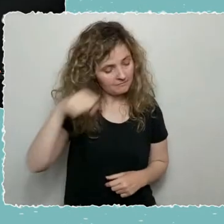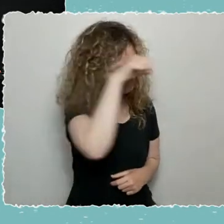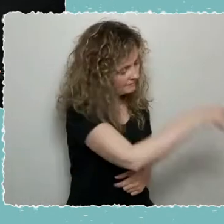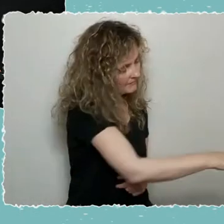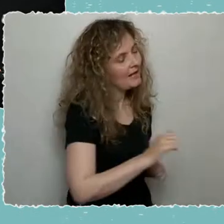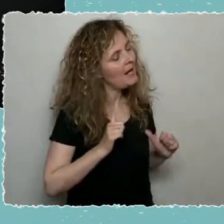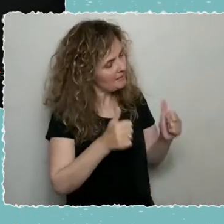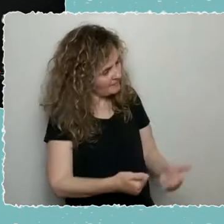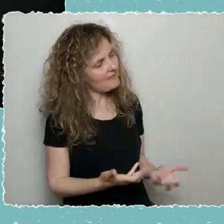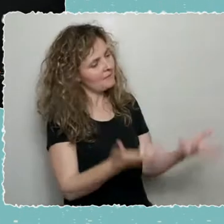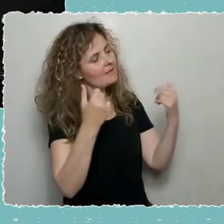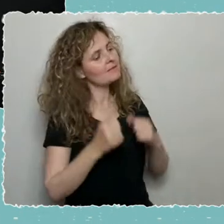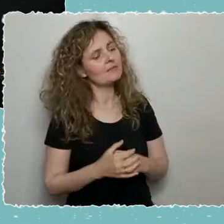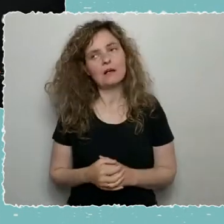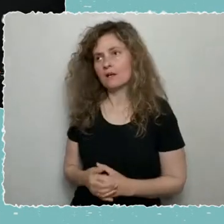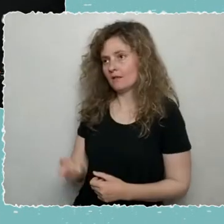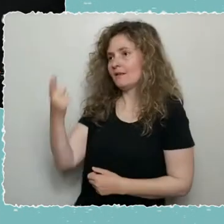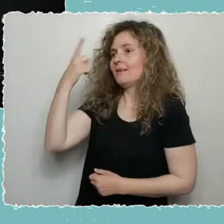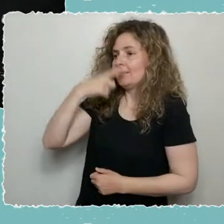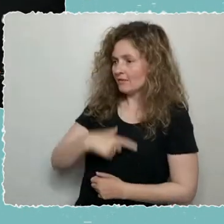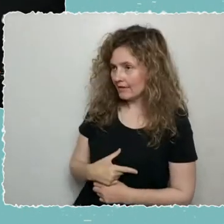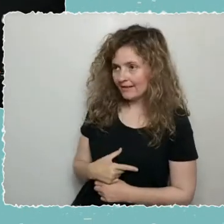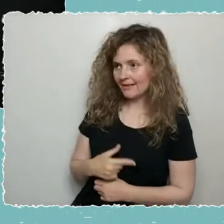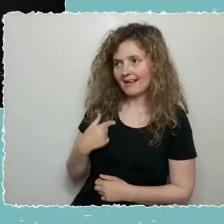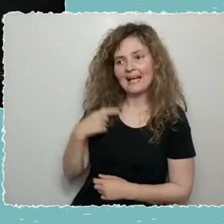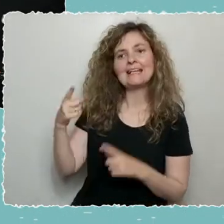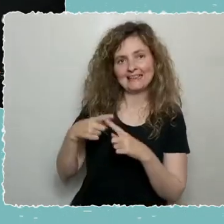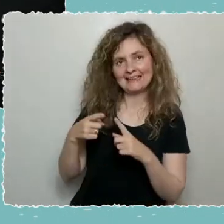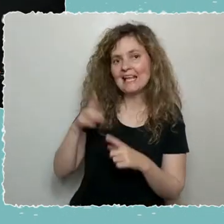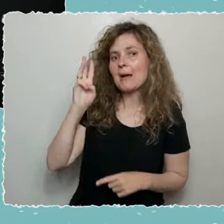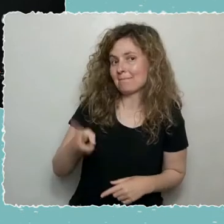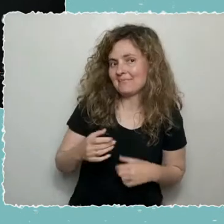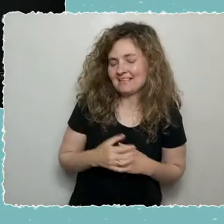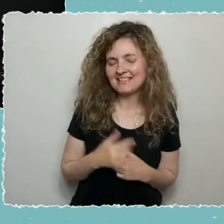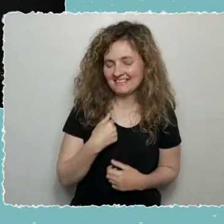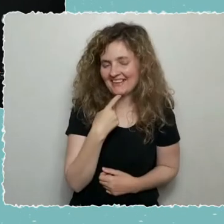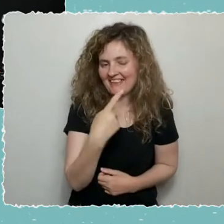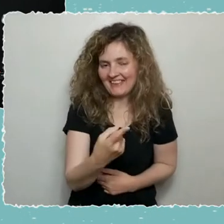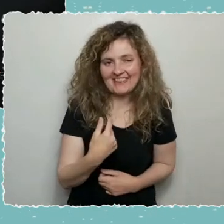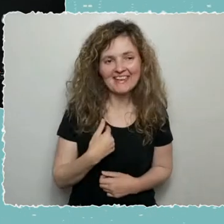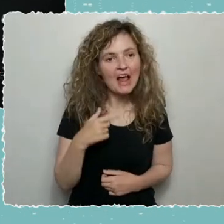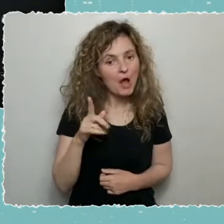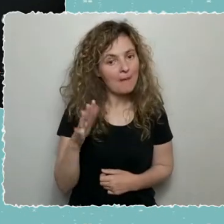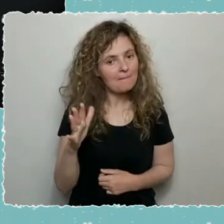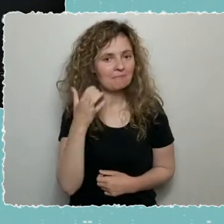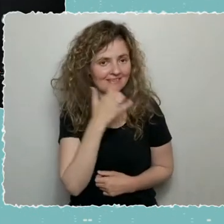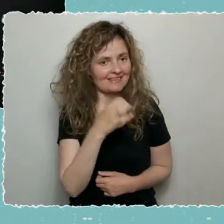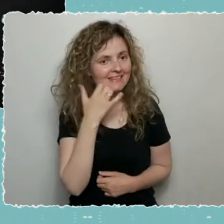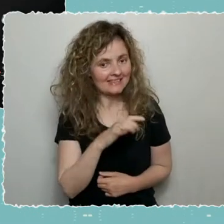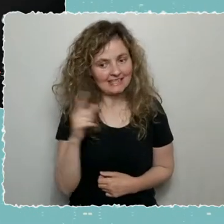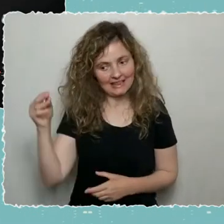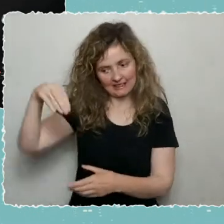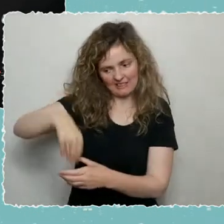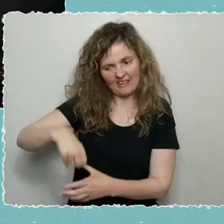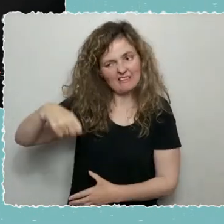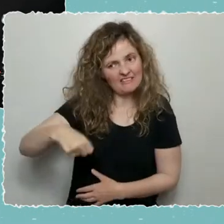cesto para lá e imos comezar, veña. Ai, era tía Pilar, xa dicía eu que esa man era un pouco extraña